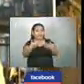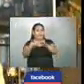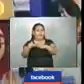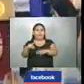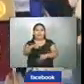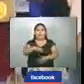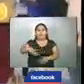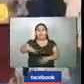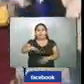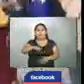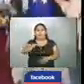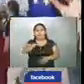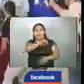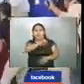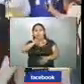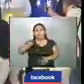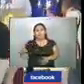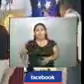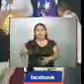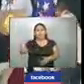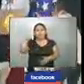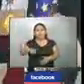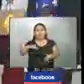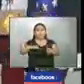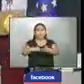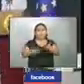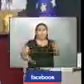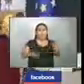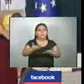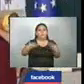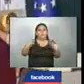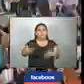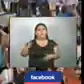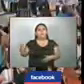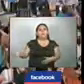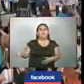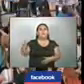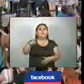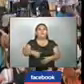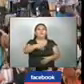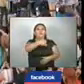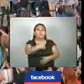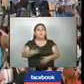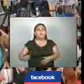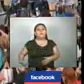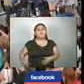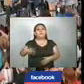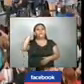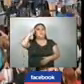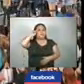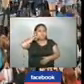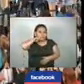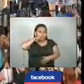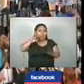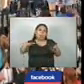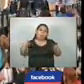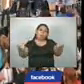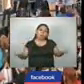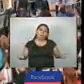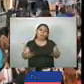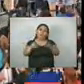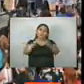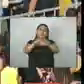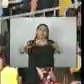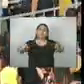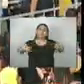país hasta este lugar, hasta este municipio se hizo presente el presidente de la república para participar precisamente de la inauguración